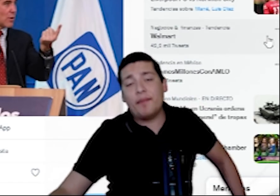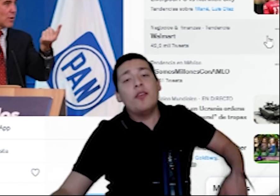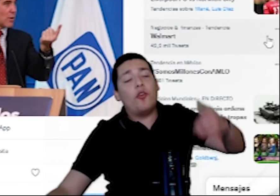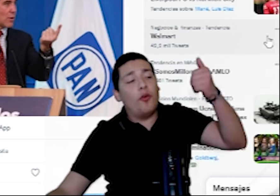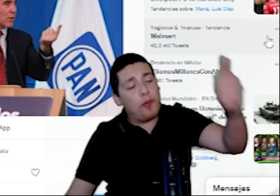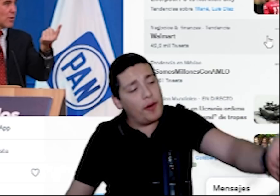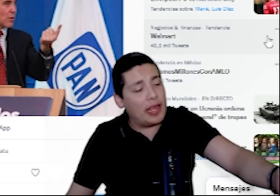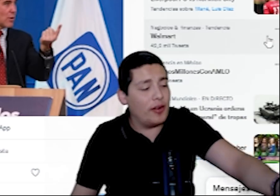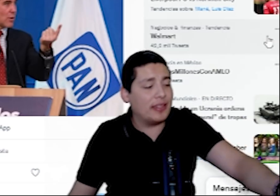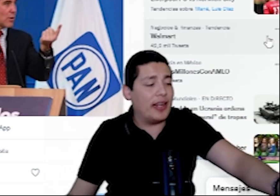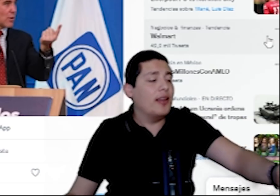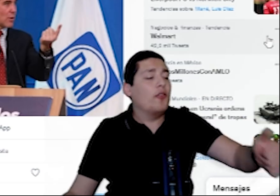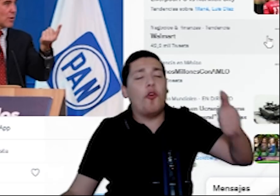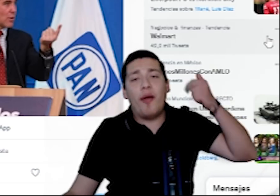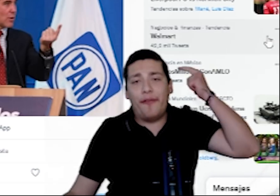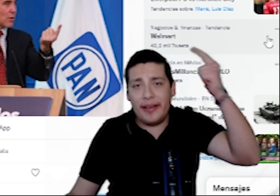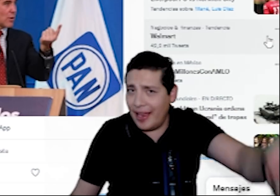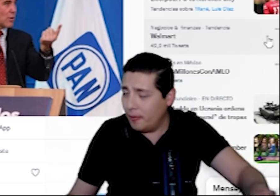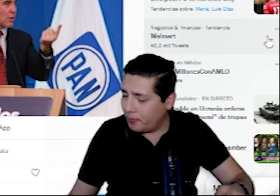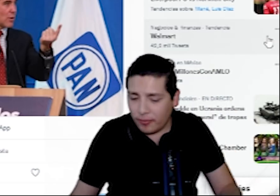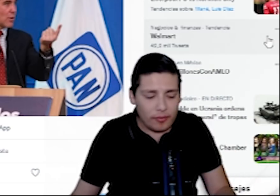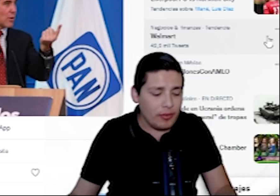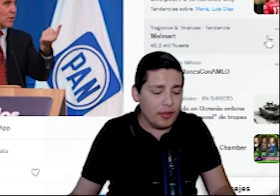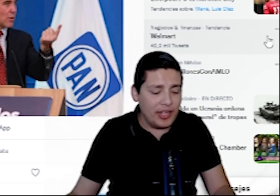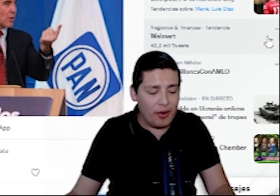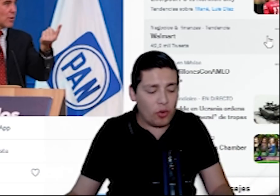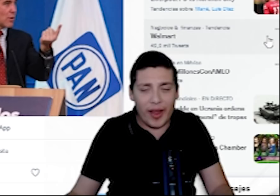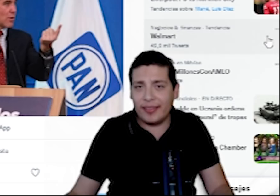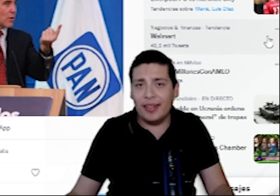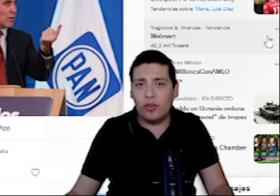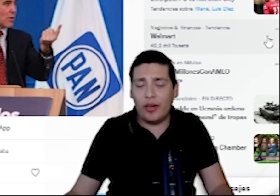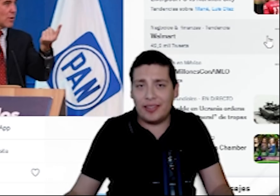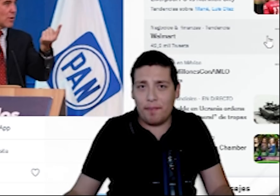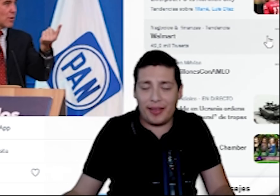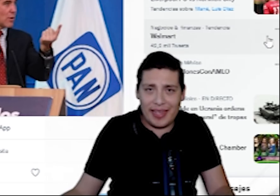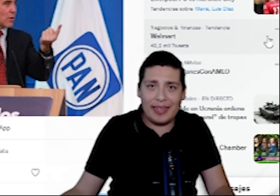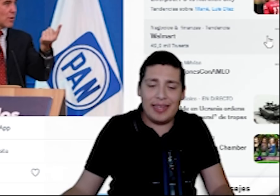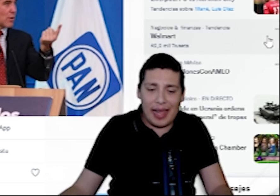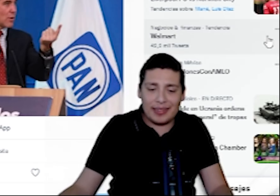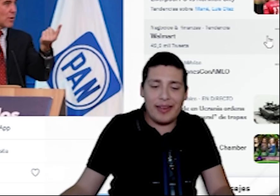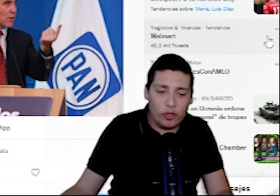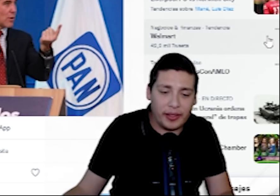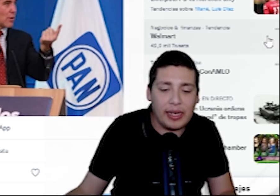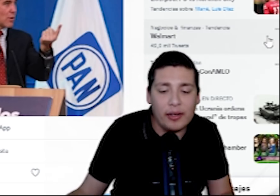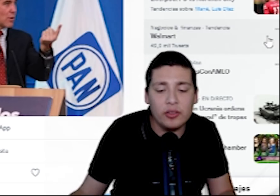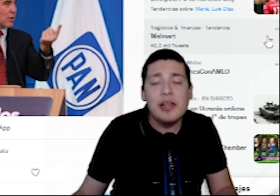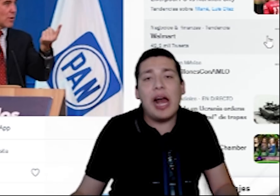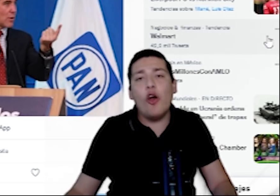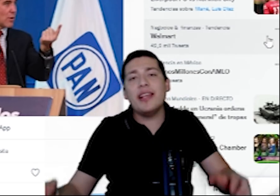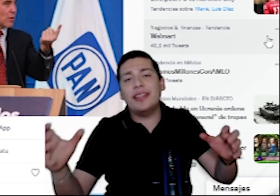estrategia. Como el pueblo ya no les cree, como al final ya no cuentan con las simpatías de las y los